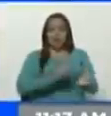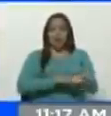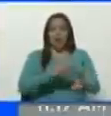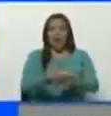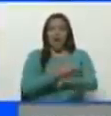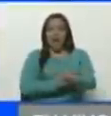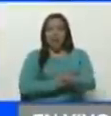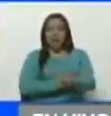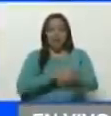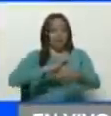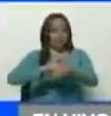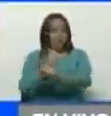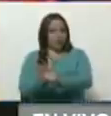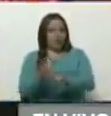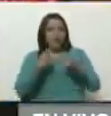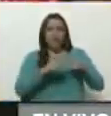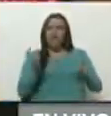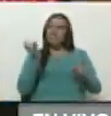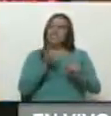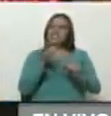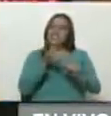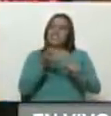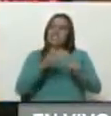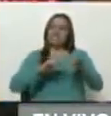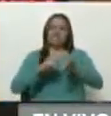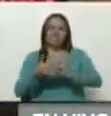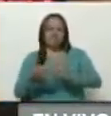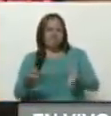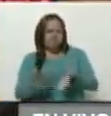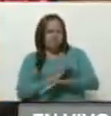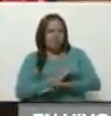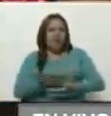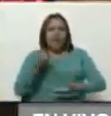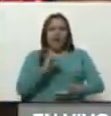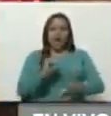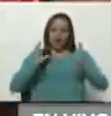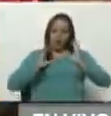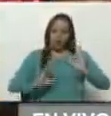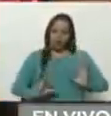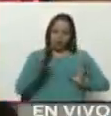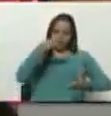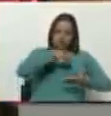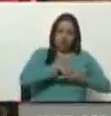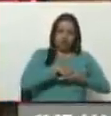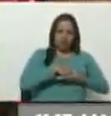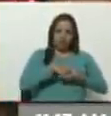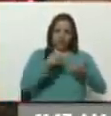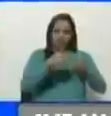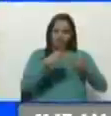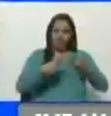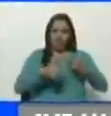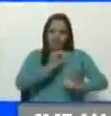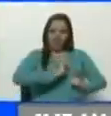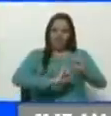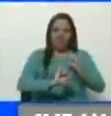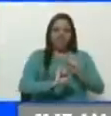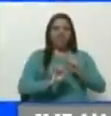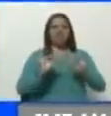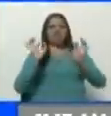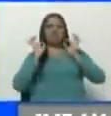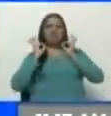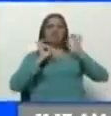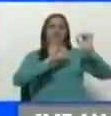es el SIDA? Tenemos una cantidad de organismos de defensa, ganglios, etcétera. Cuando hay un